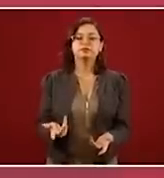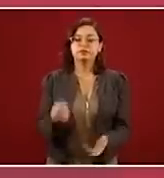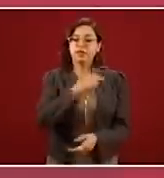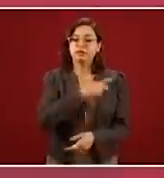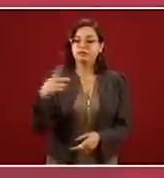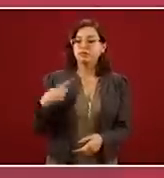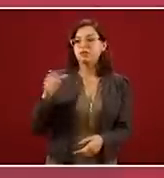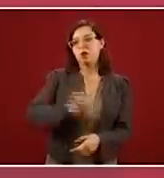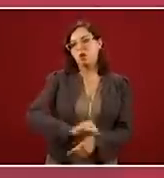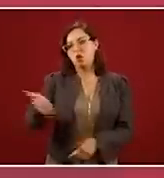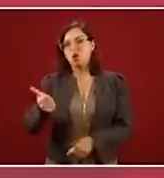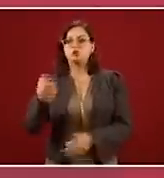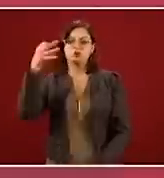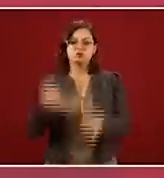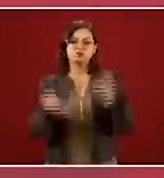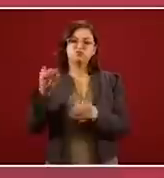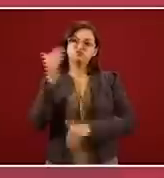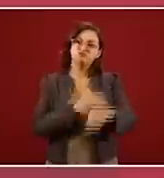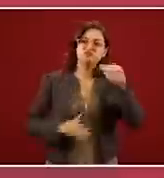acudir a otras instancias.